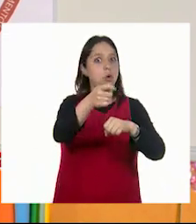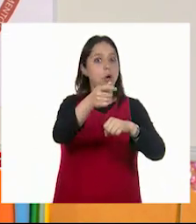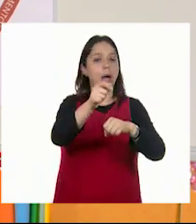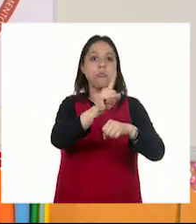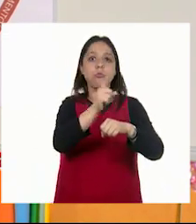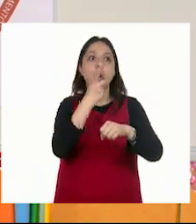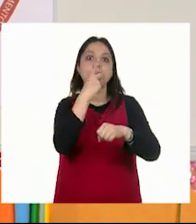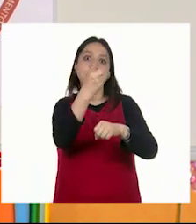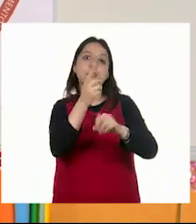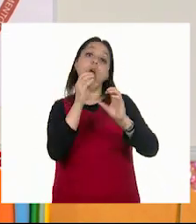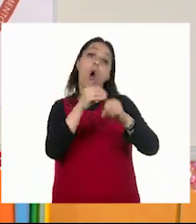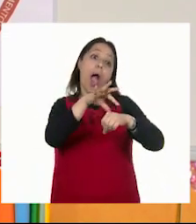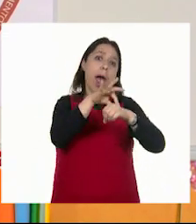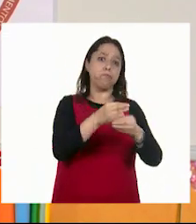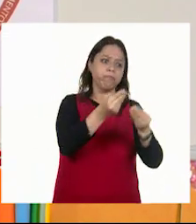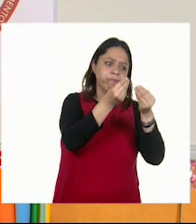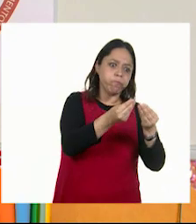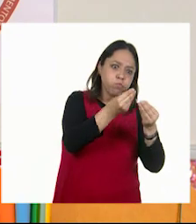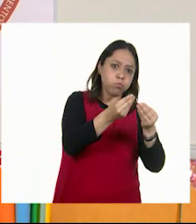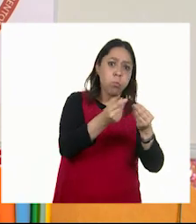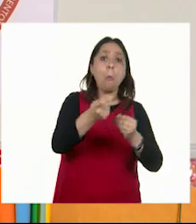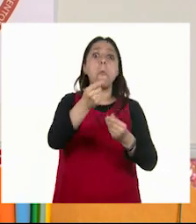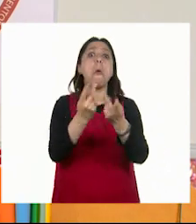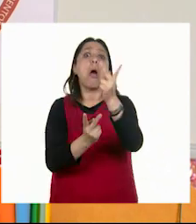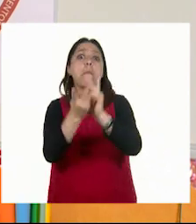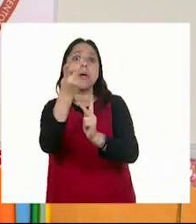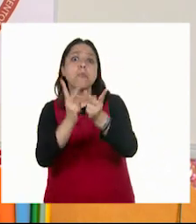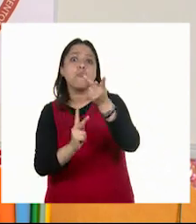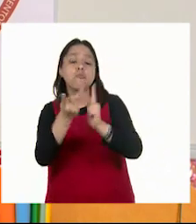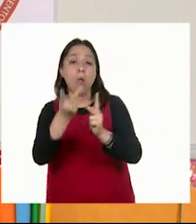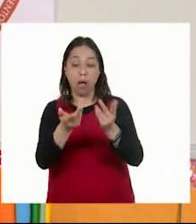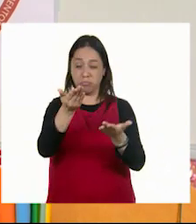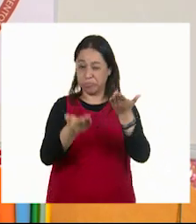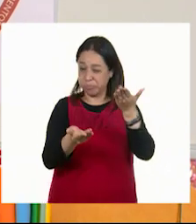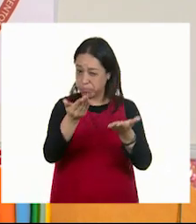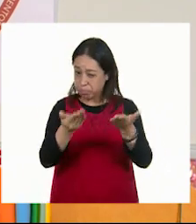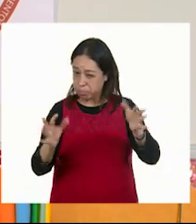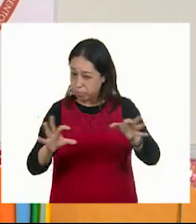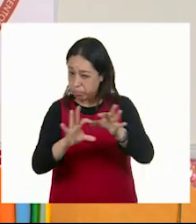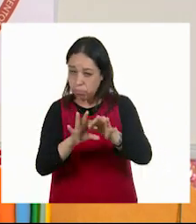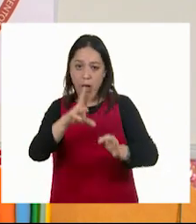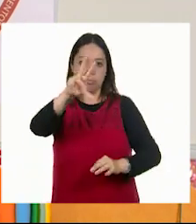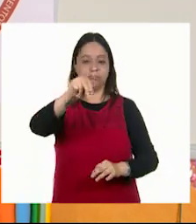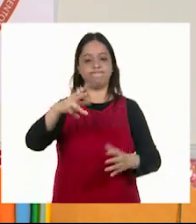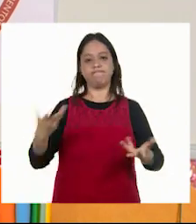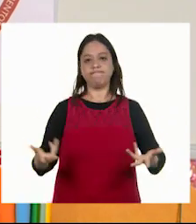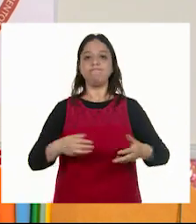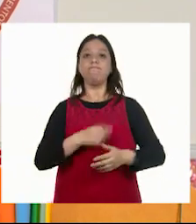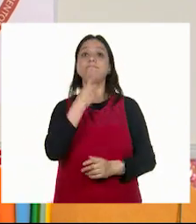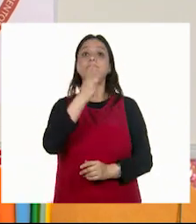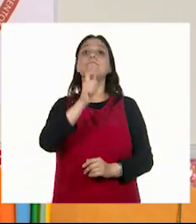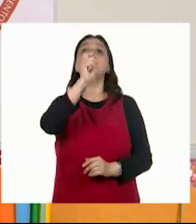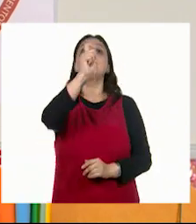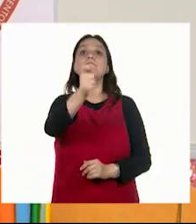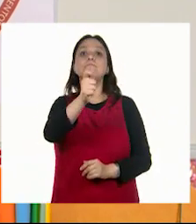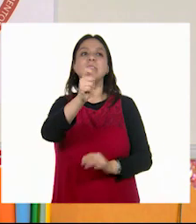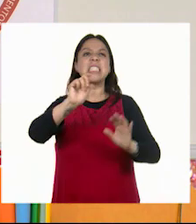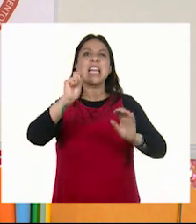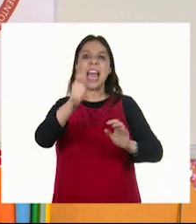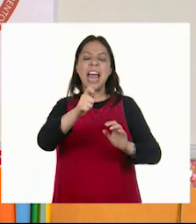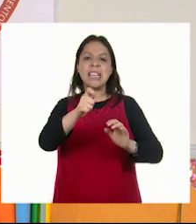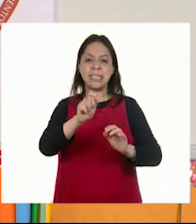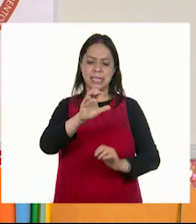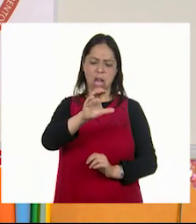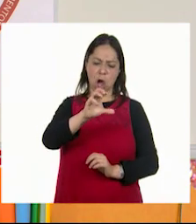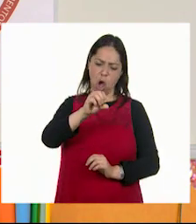carne y poca verdura, el plato no está siendo balanceado. Aquí la palabra clave dijimos que es... Combina. Combina.